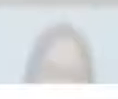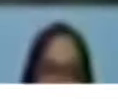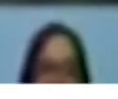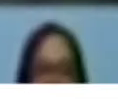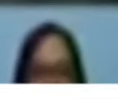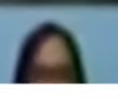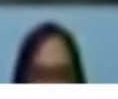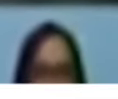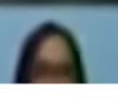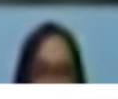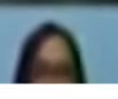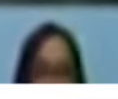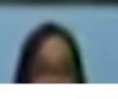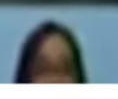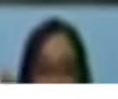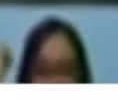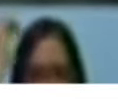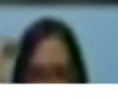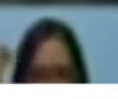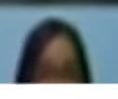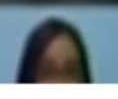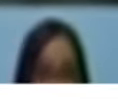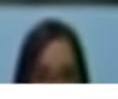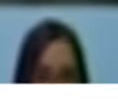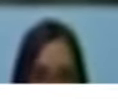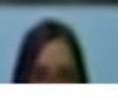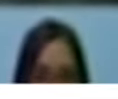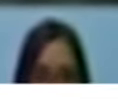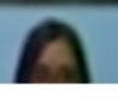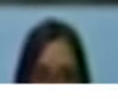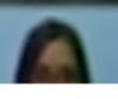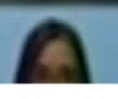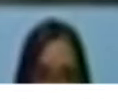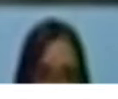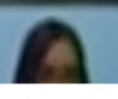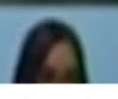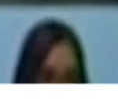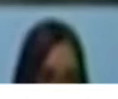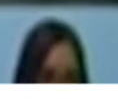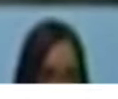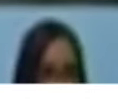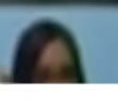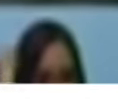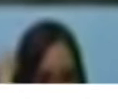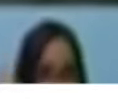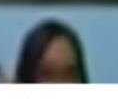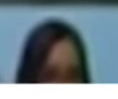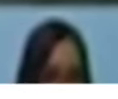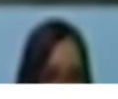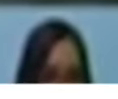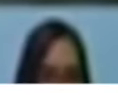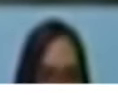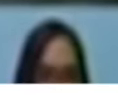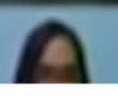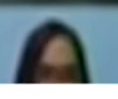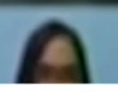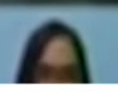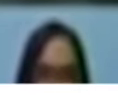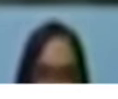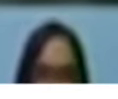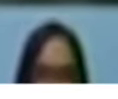maduro cree el Imperio norteamericano creen ellos que